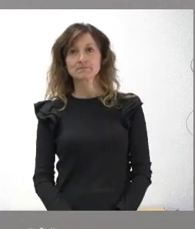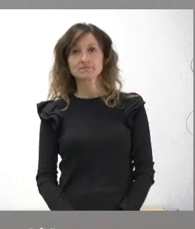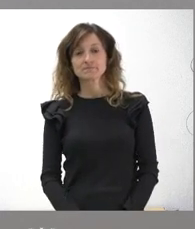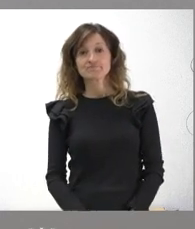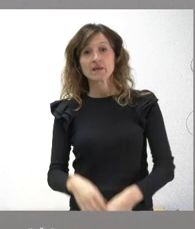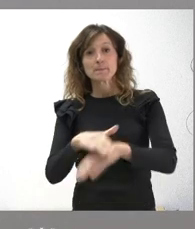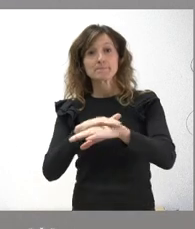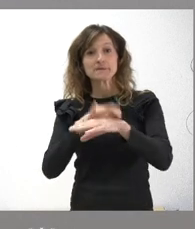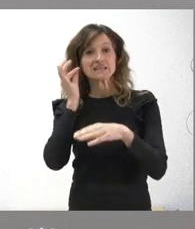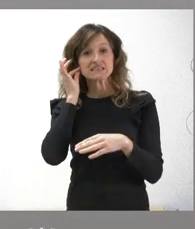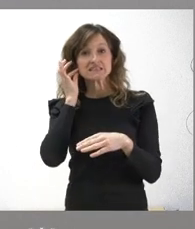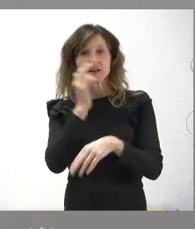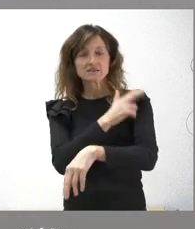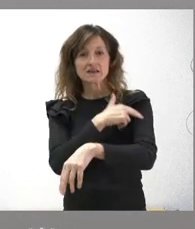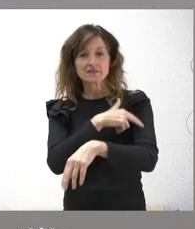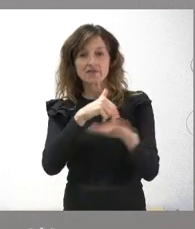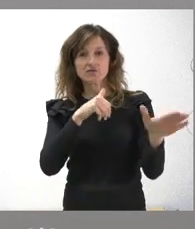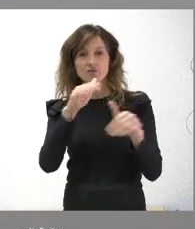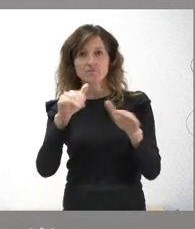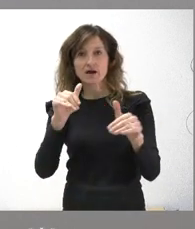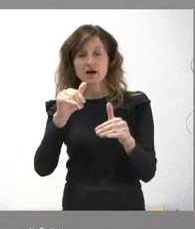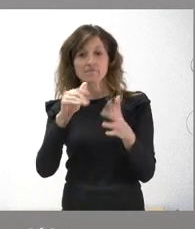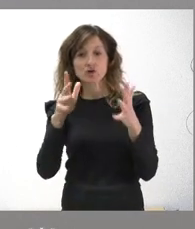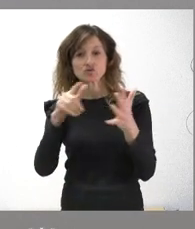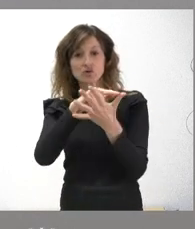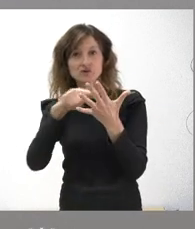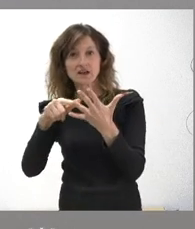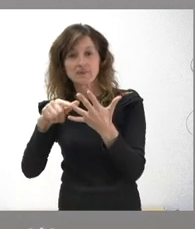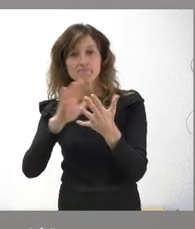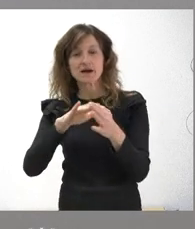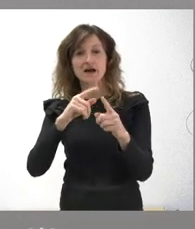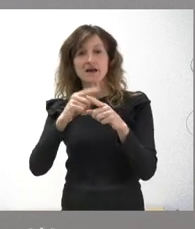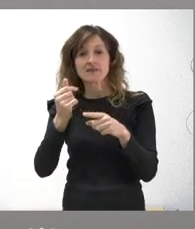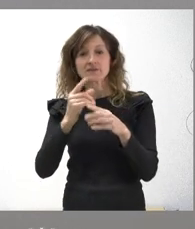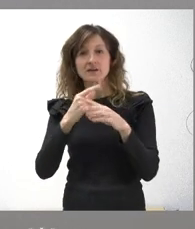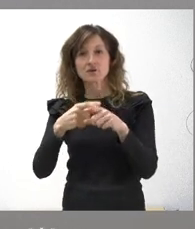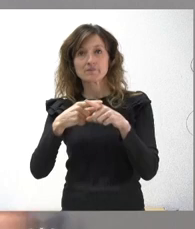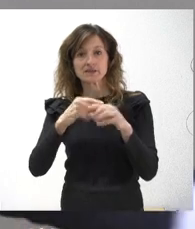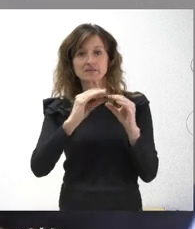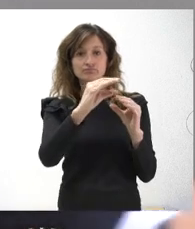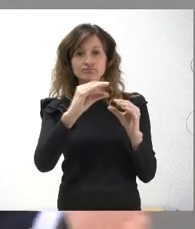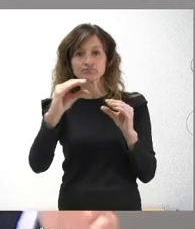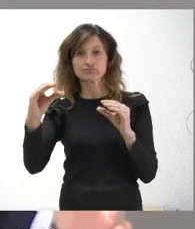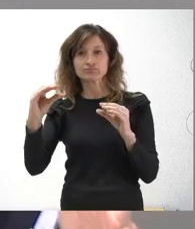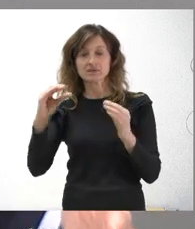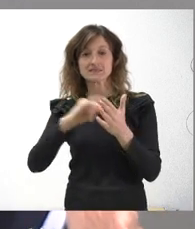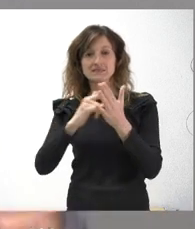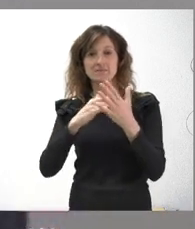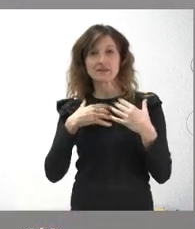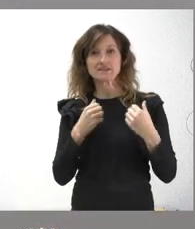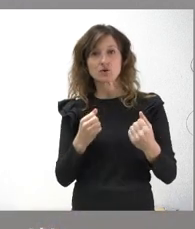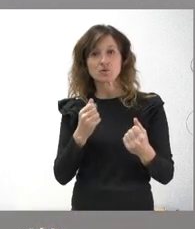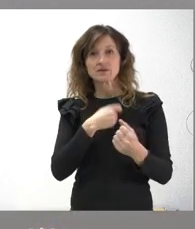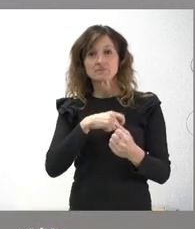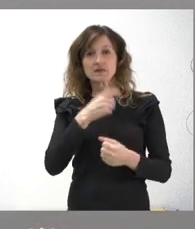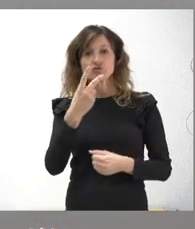ministra de sanidad convoque el consejo interterritorial Para repartir entre todos los sistemas de salud de España